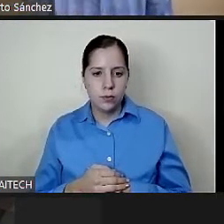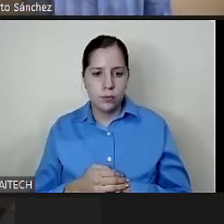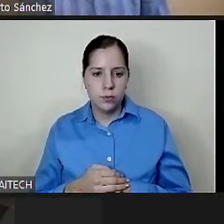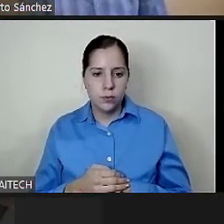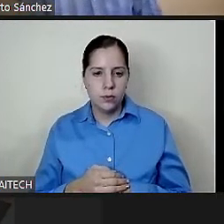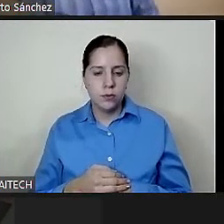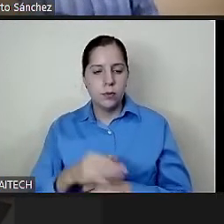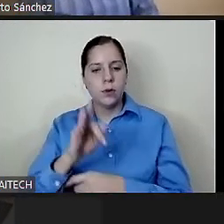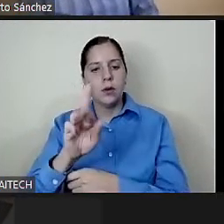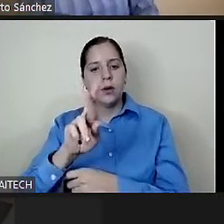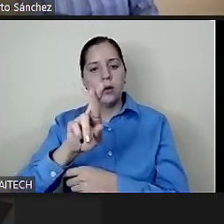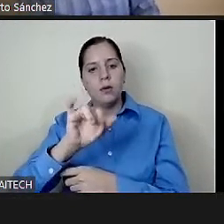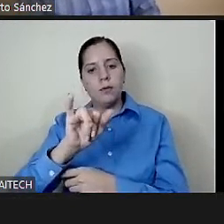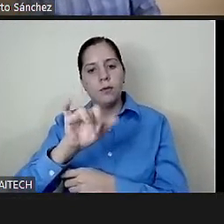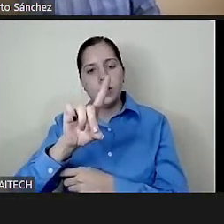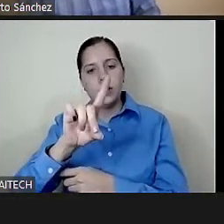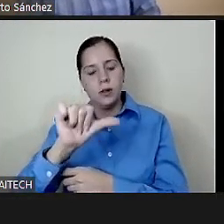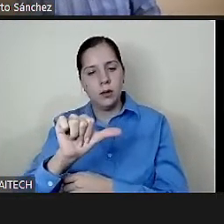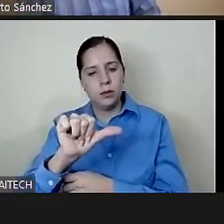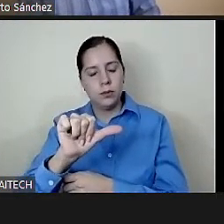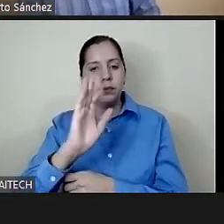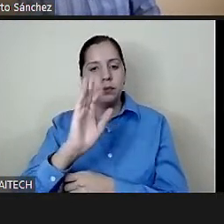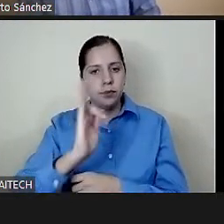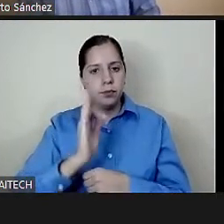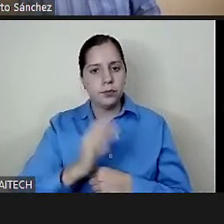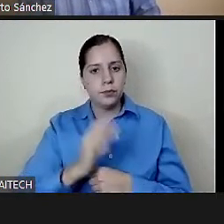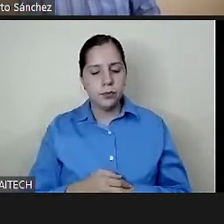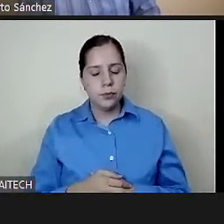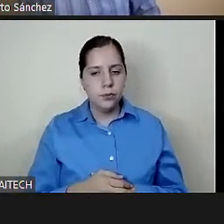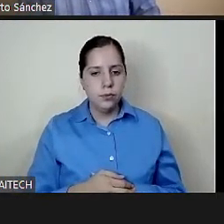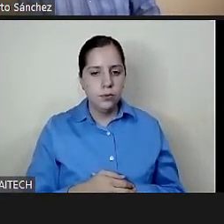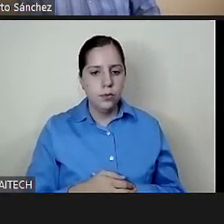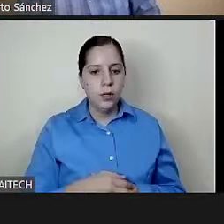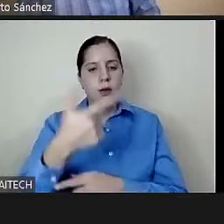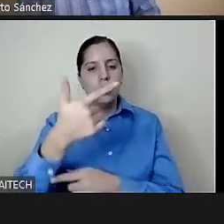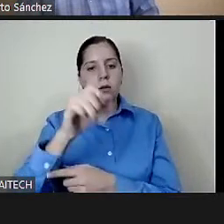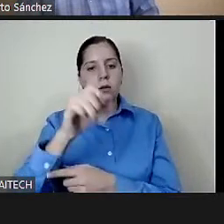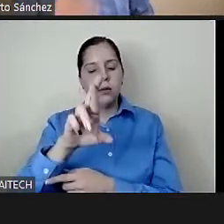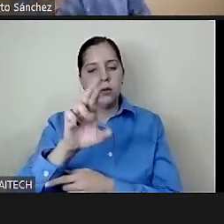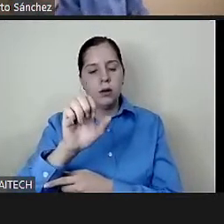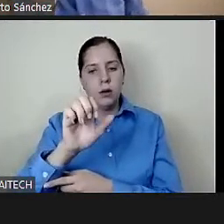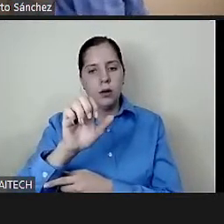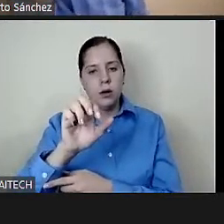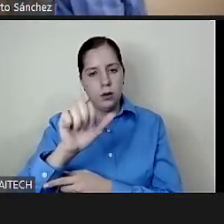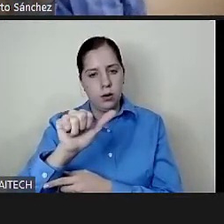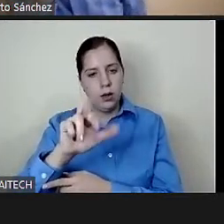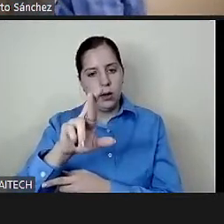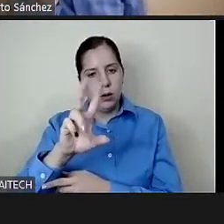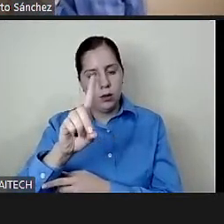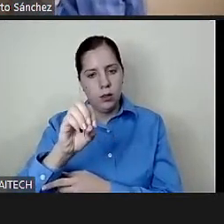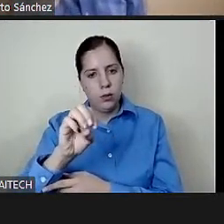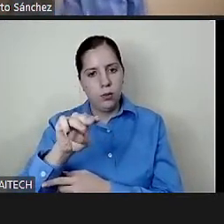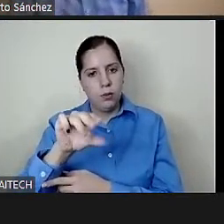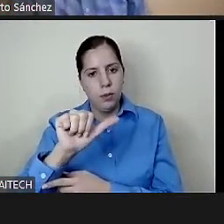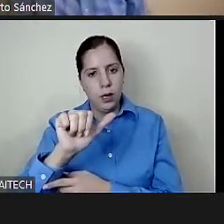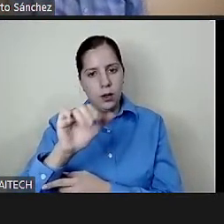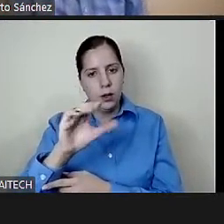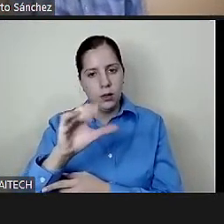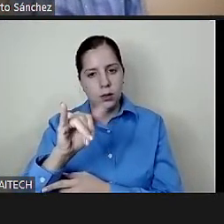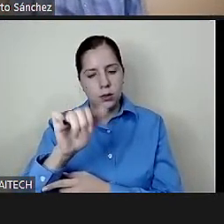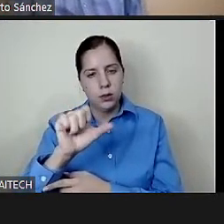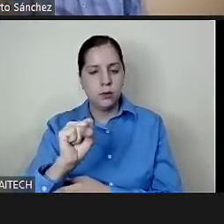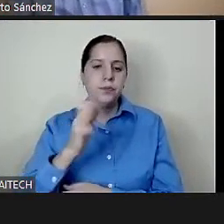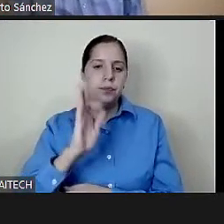Consejera Frida Libertad Licano Ramírez. A favor. Consejero Gerardo Macías Rodríguez. A favor. Consejera